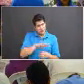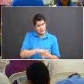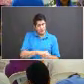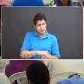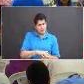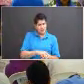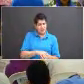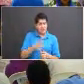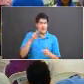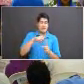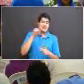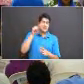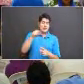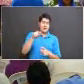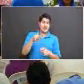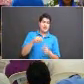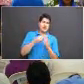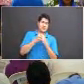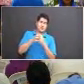Aún de eso, Señor, por favor,